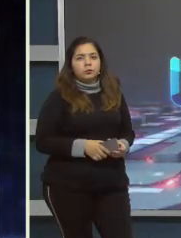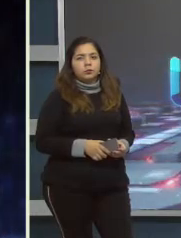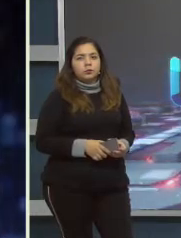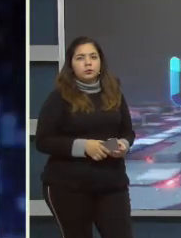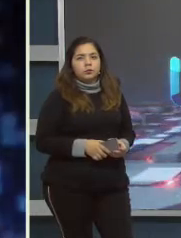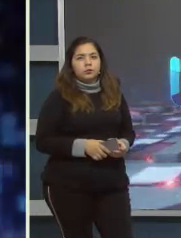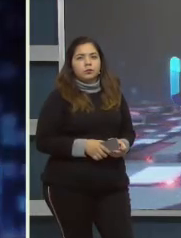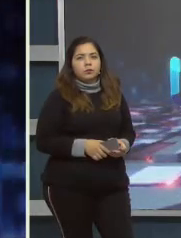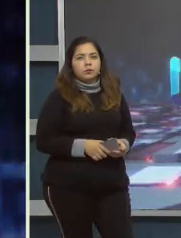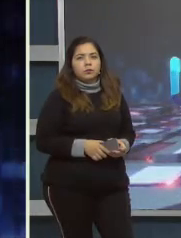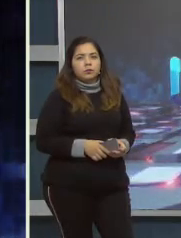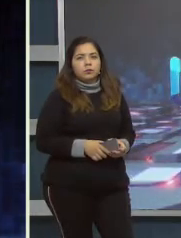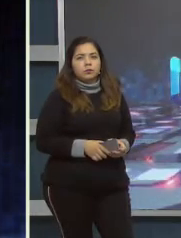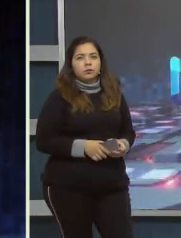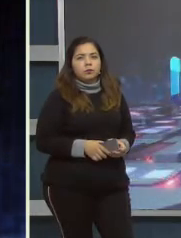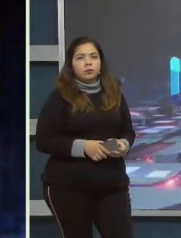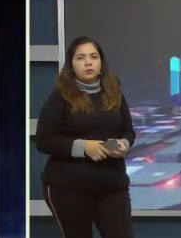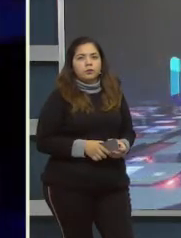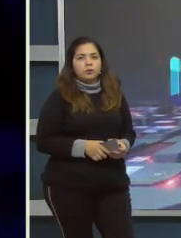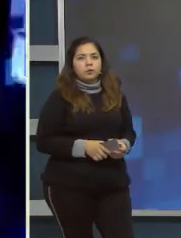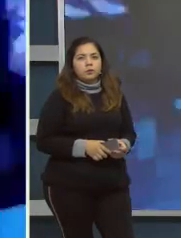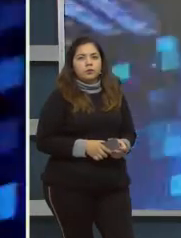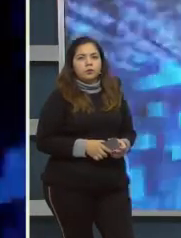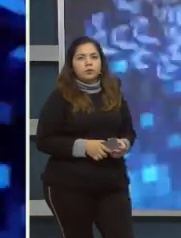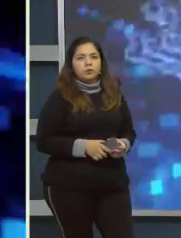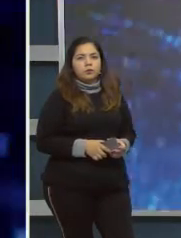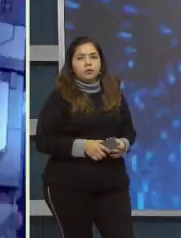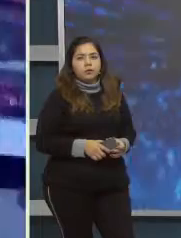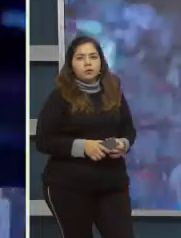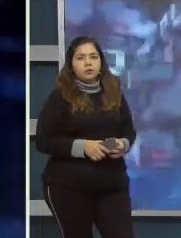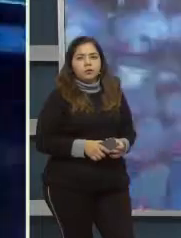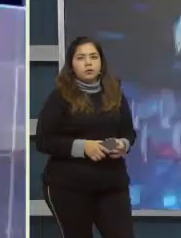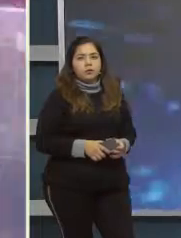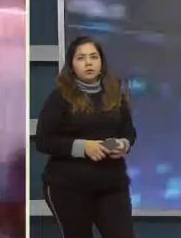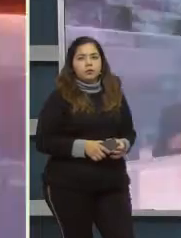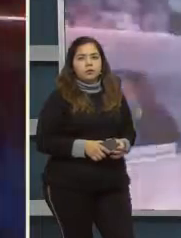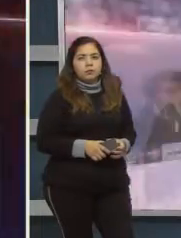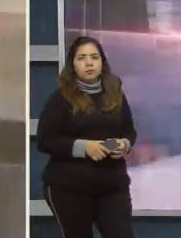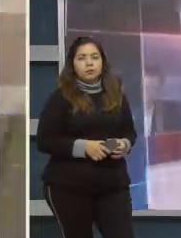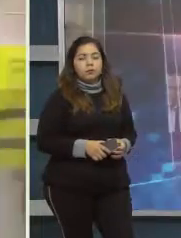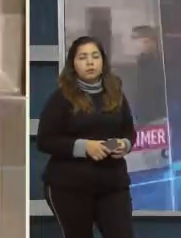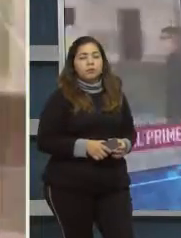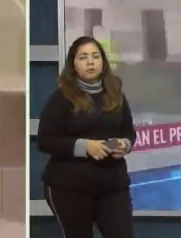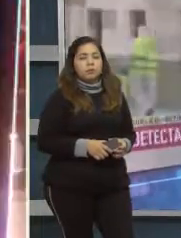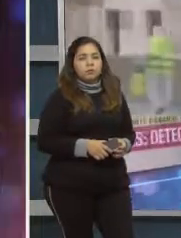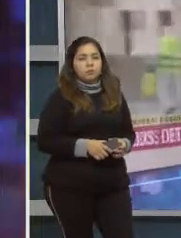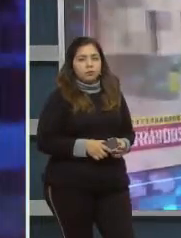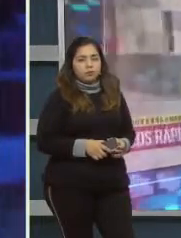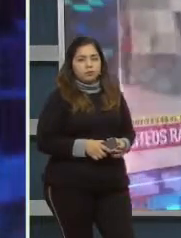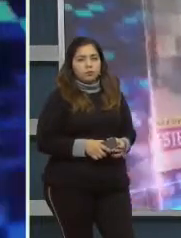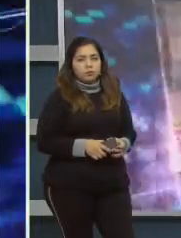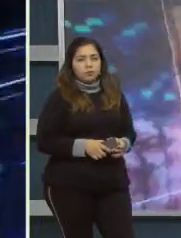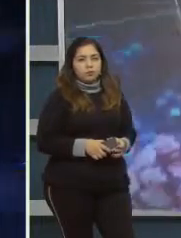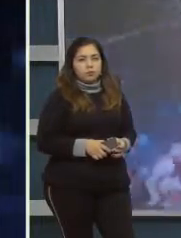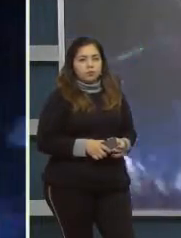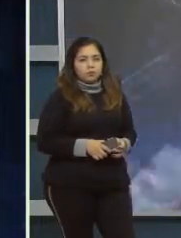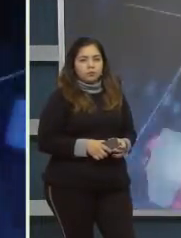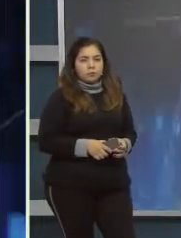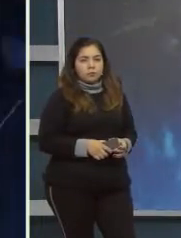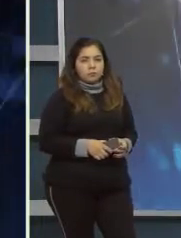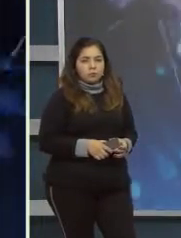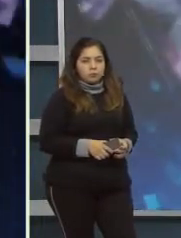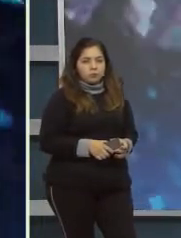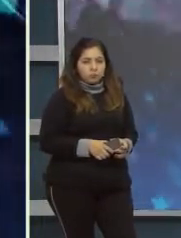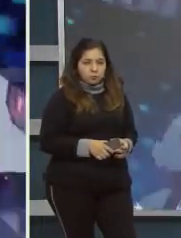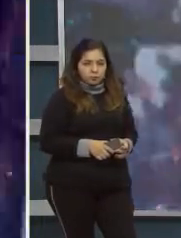empezamos con virtual, con presencialidad, es en la consulta o apoyo, clases de apoyo para los